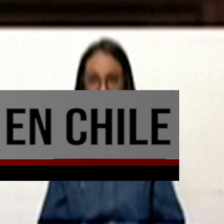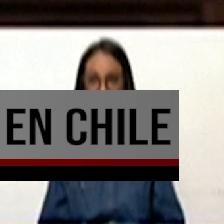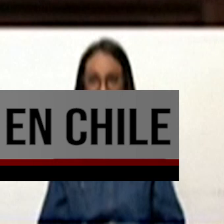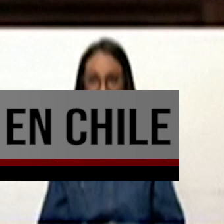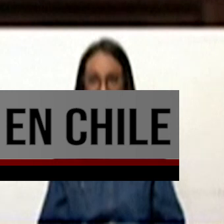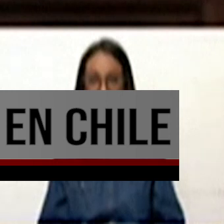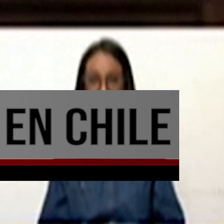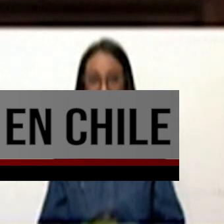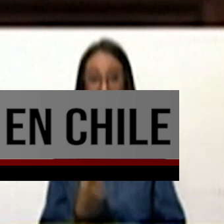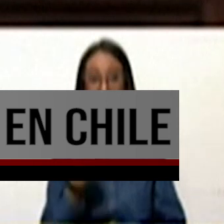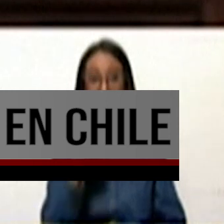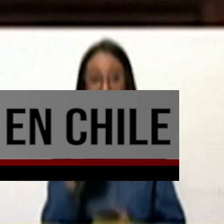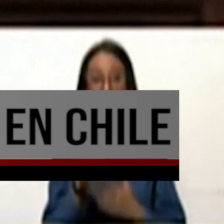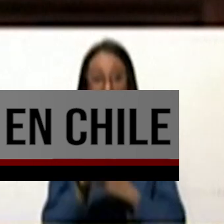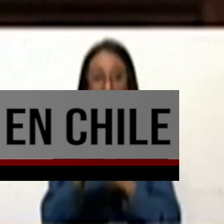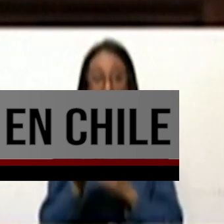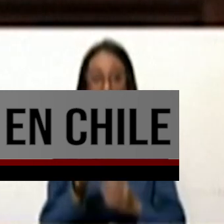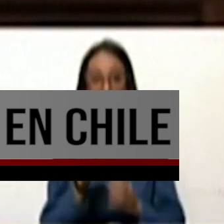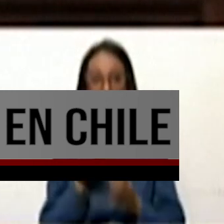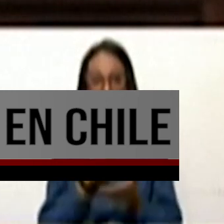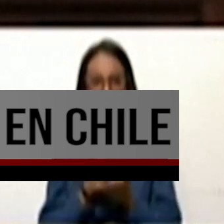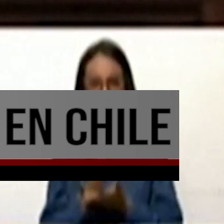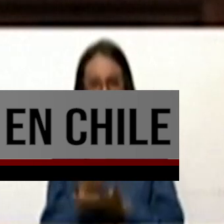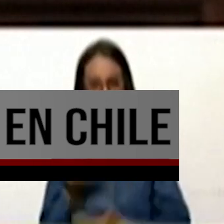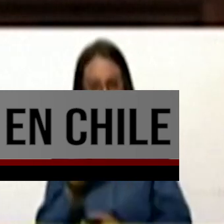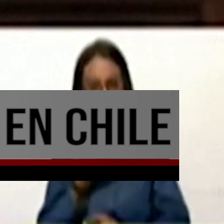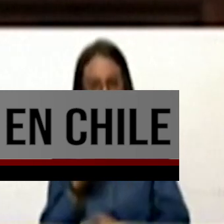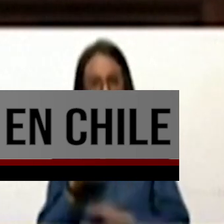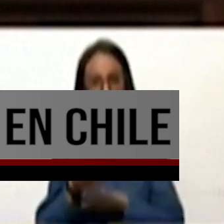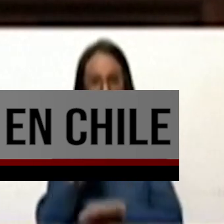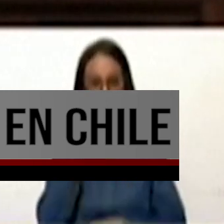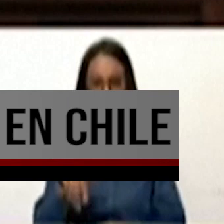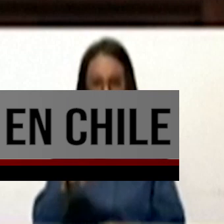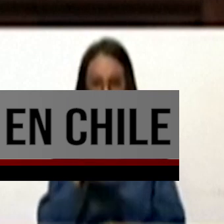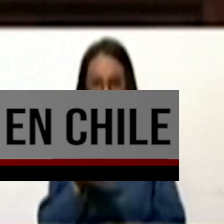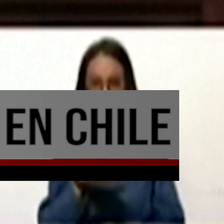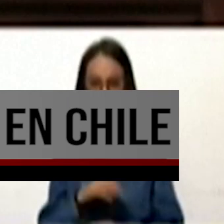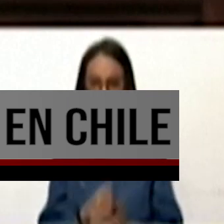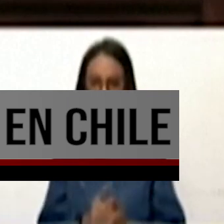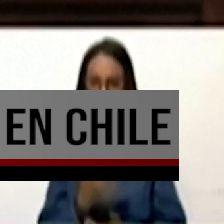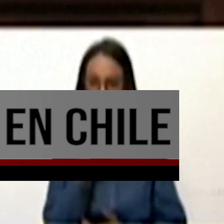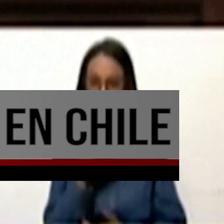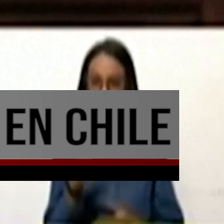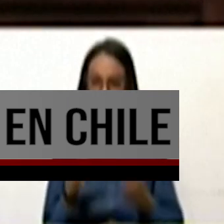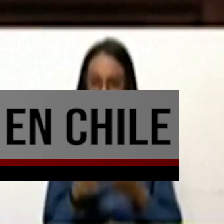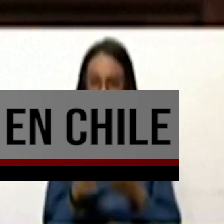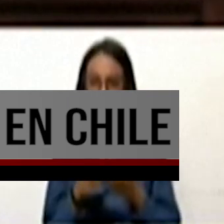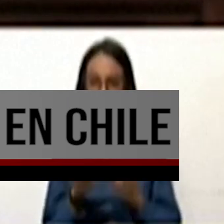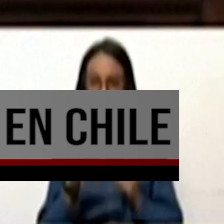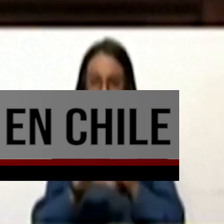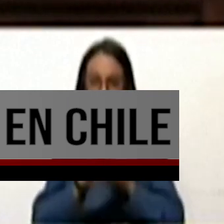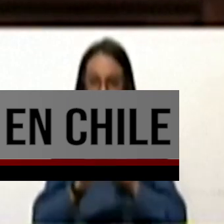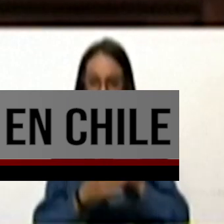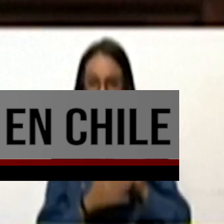Y faltó un liderazgo firme, claro, creíble, con apoyo popular, que se pusiera al frente del texto constitucional.